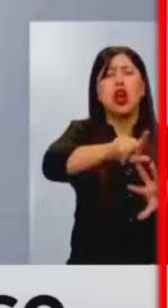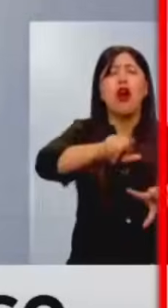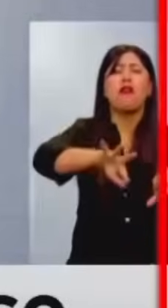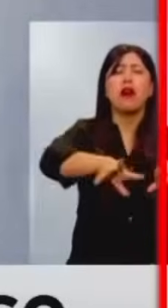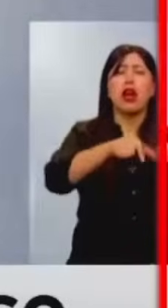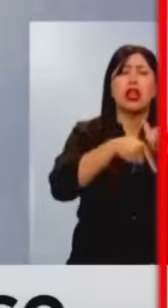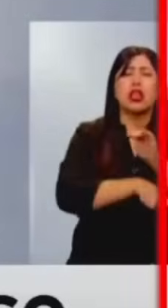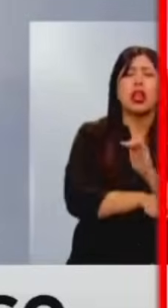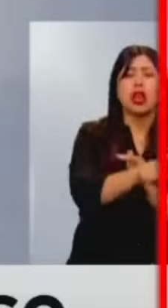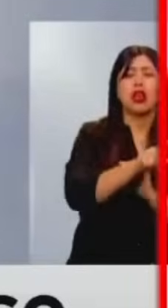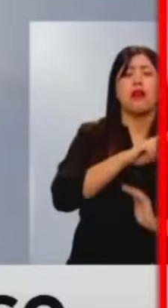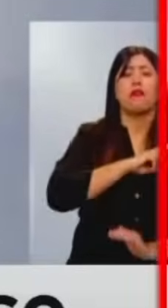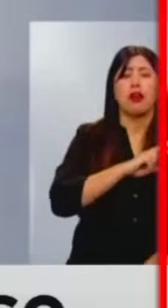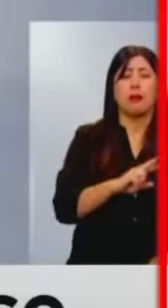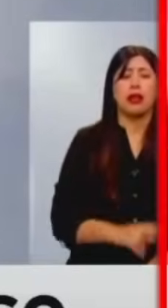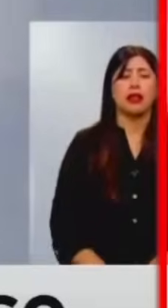market en Valparaíso.